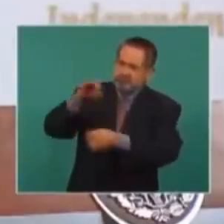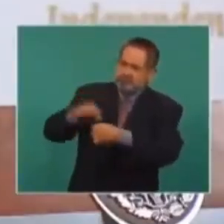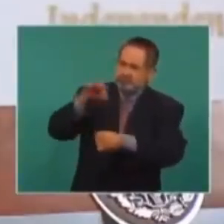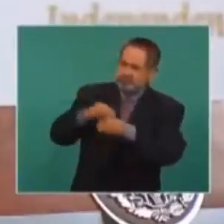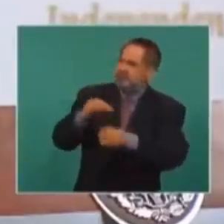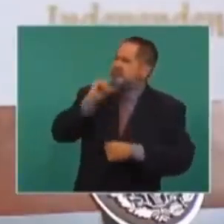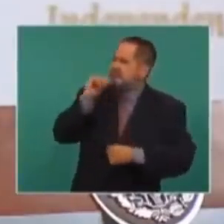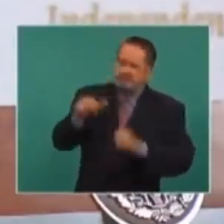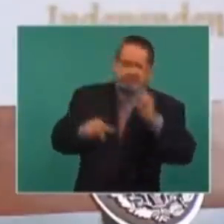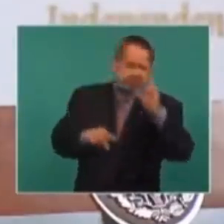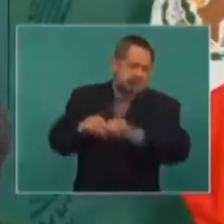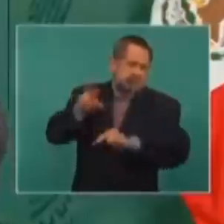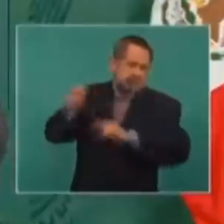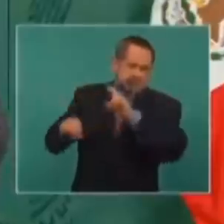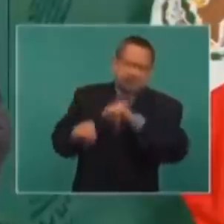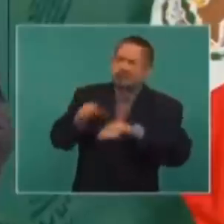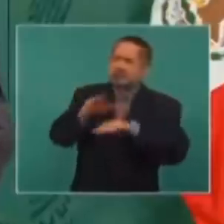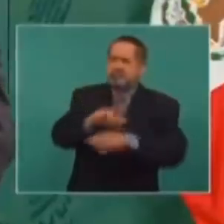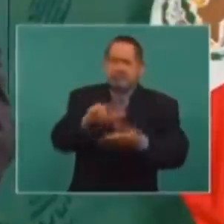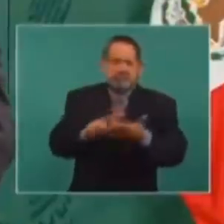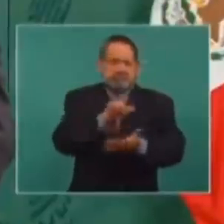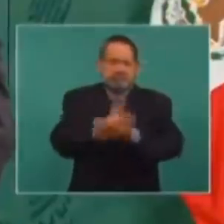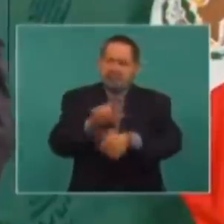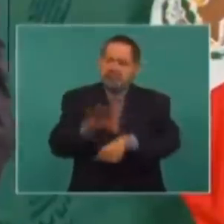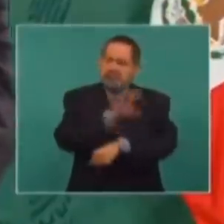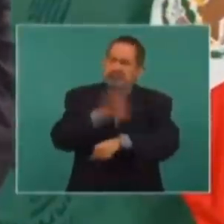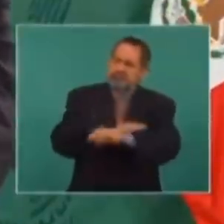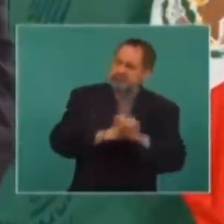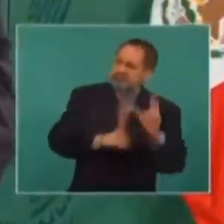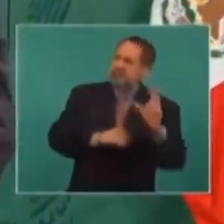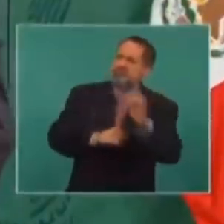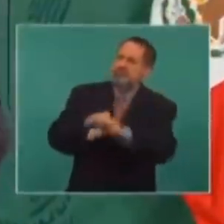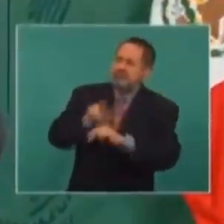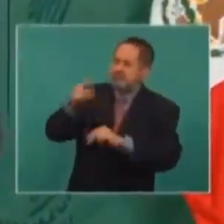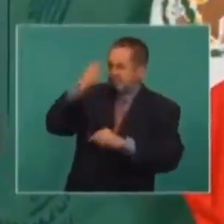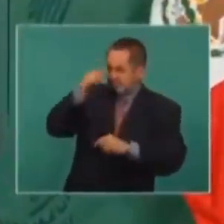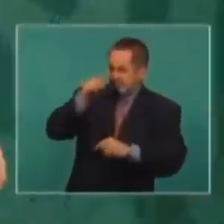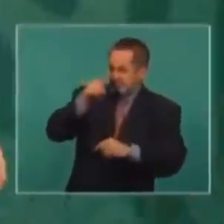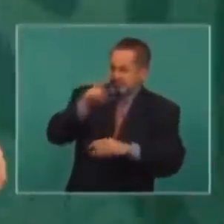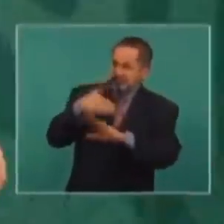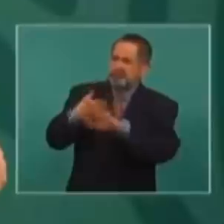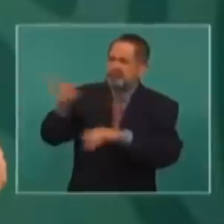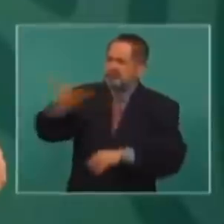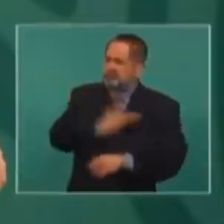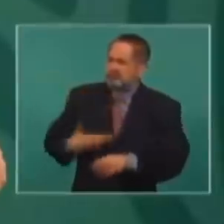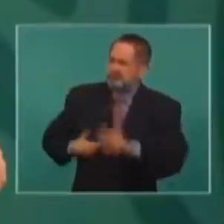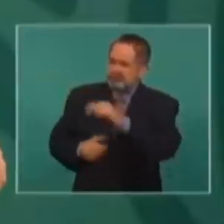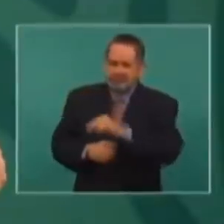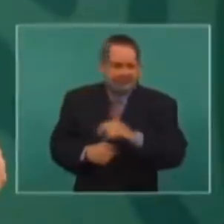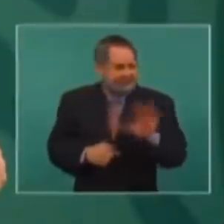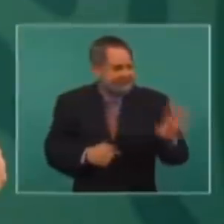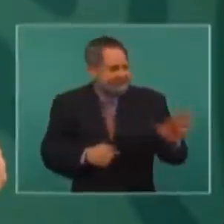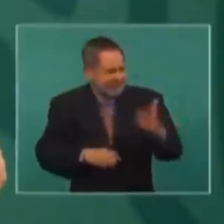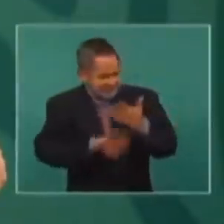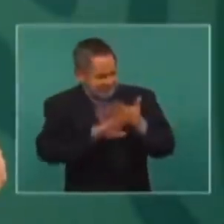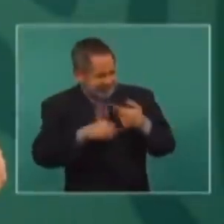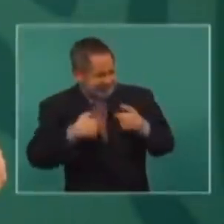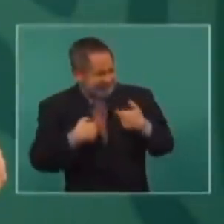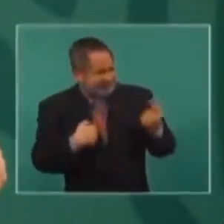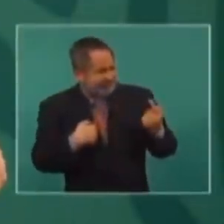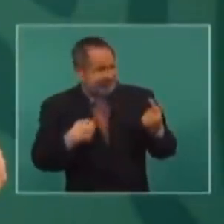la reforma eléctrica o si no es conmigo es con el pueblo